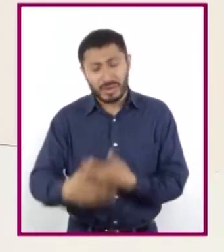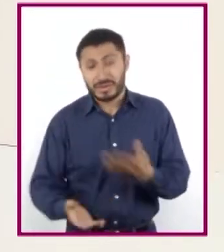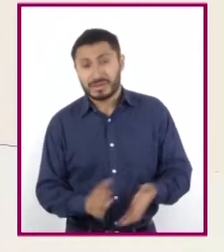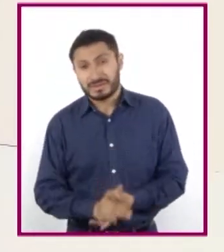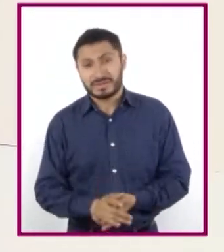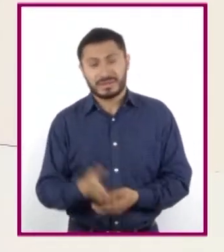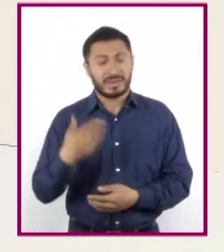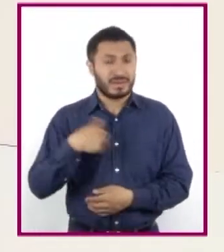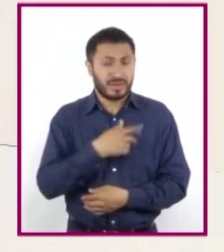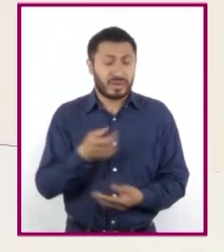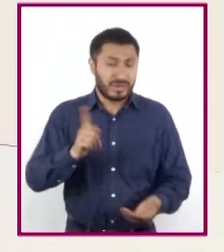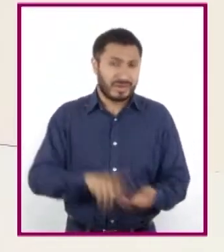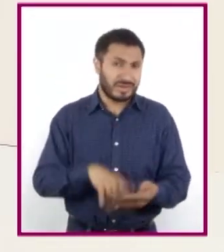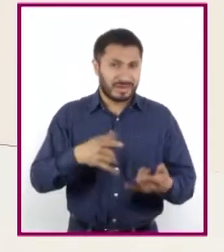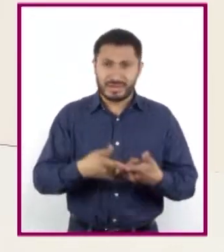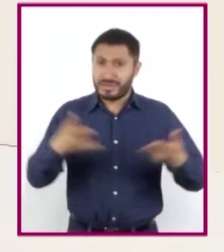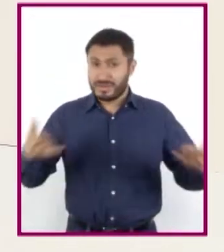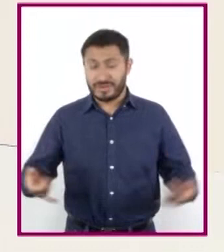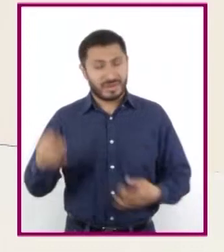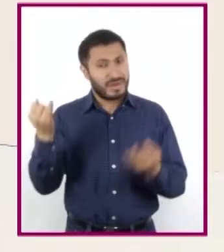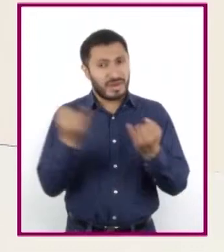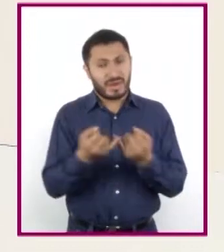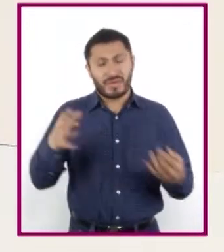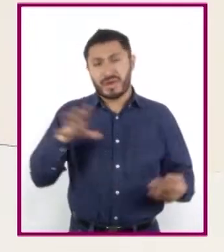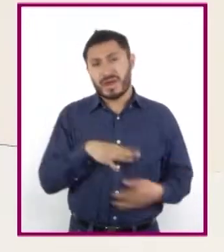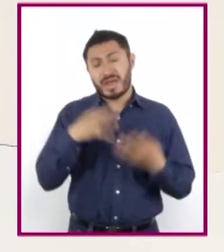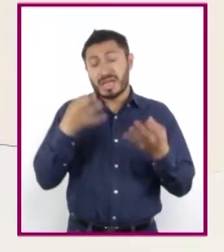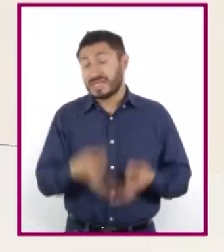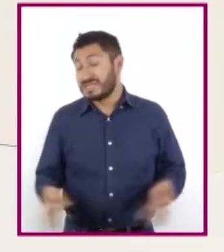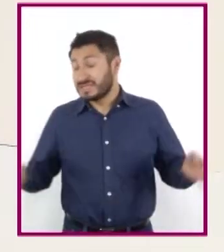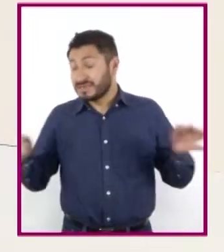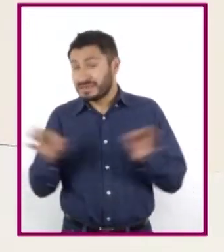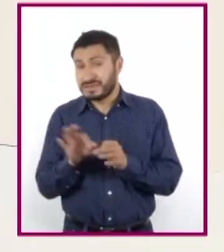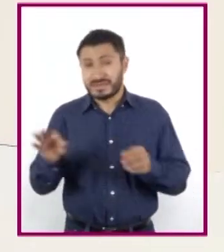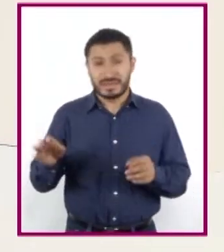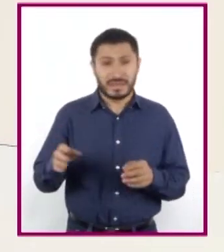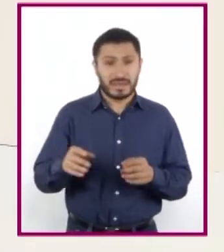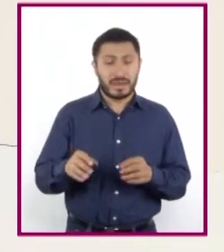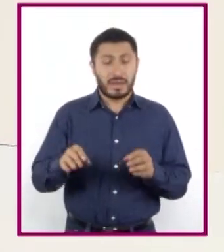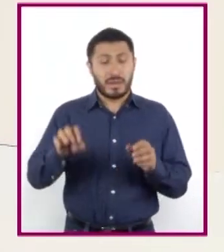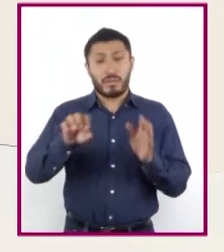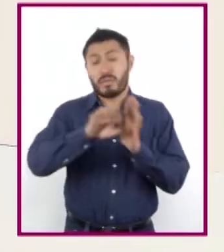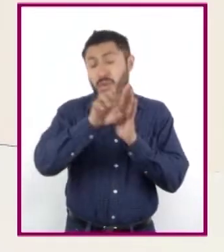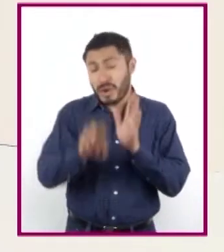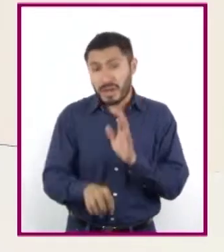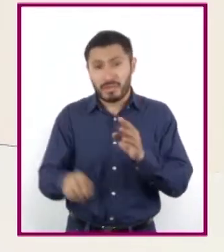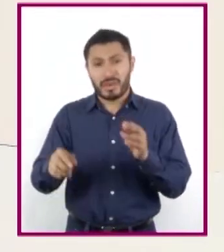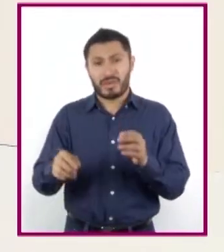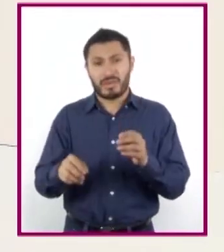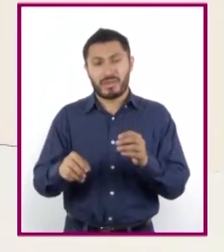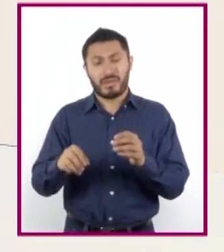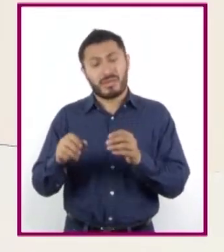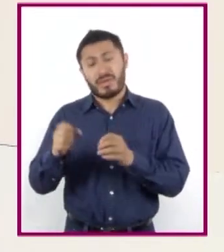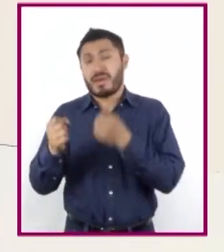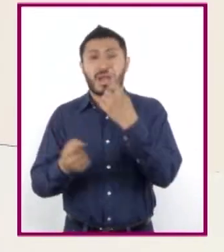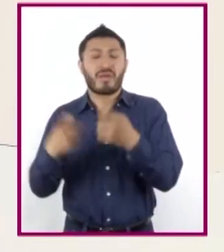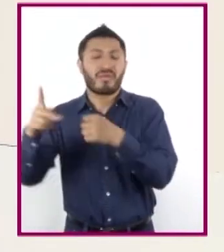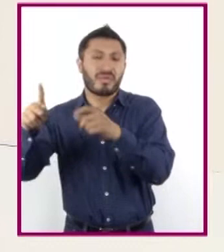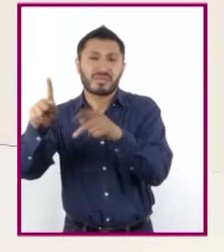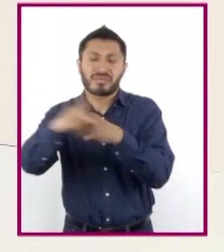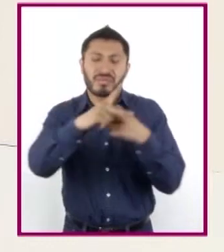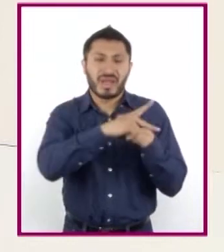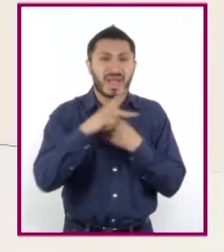gran flujo de la historia, de una corriente mayor por la que transitan las naciones, las civilizaciones y el conjunto